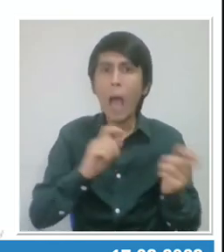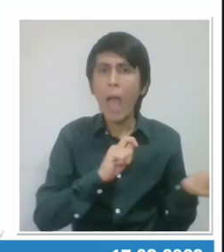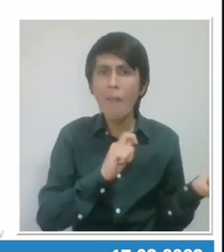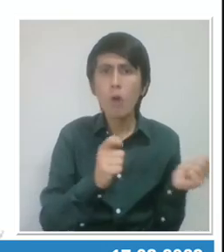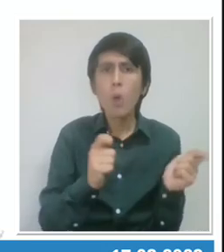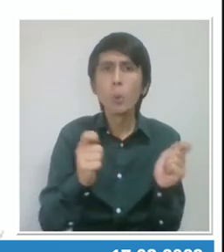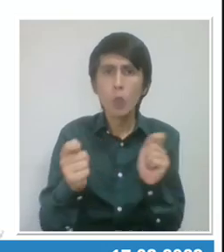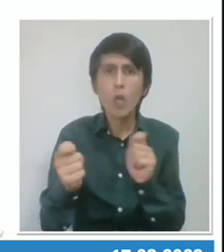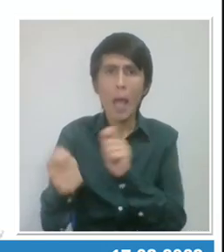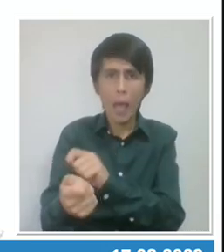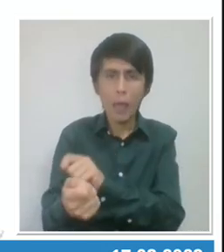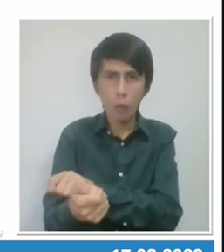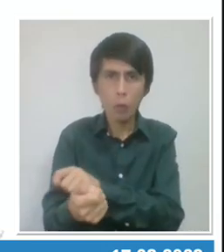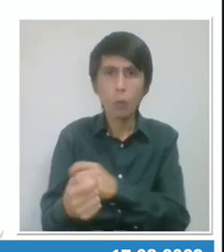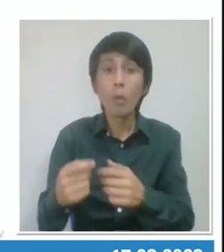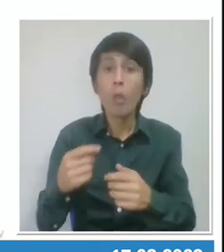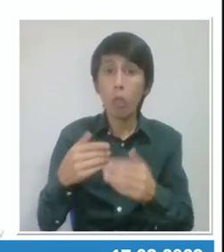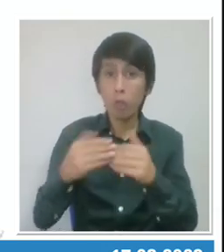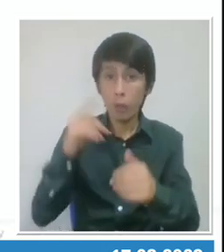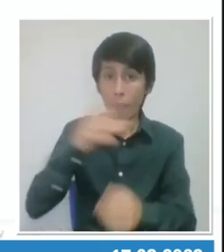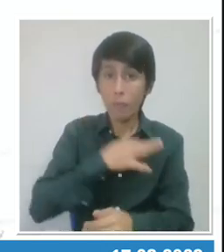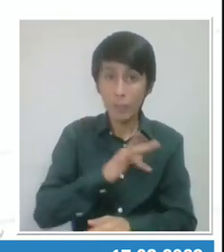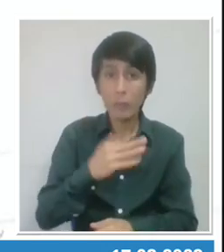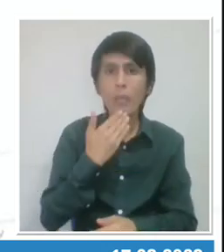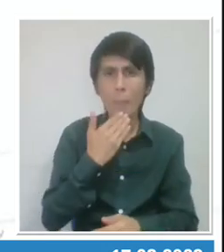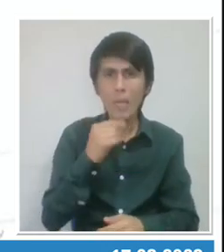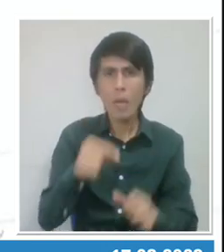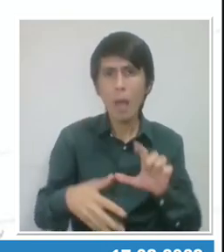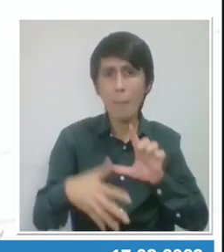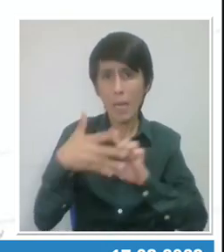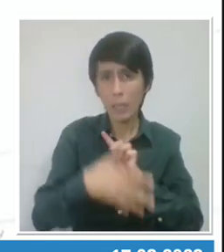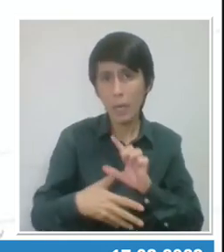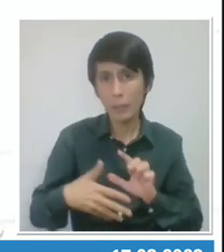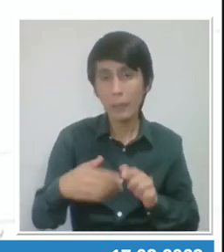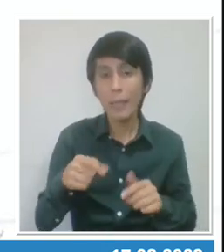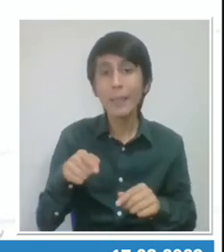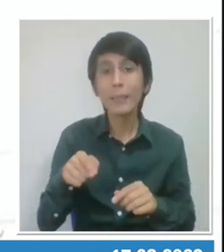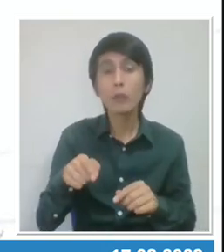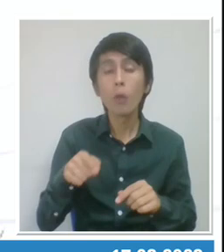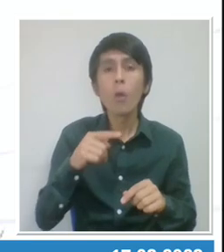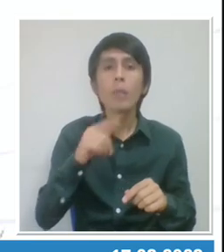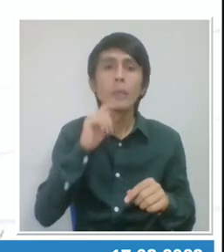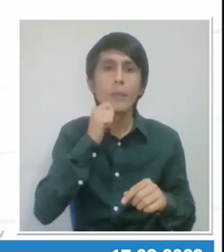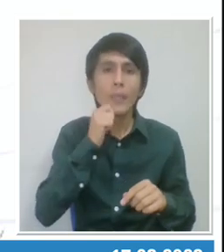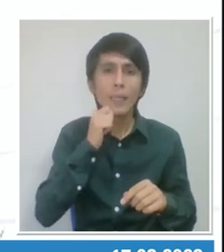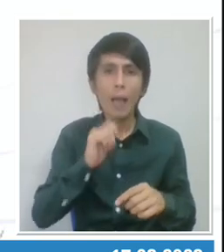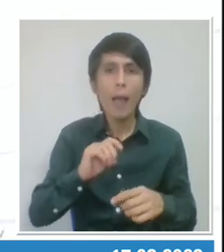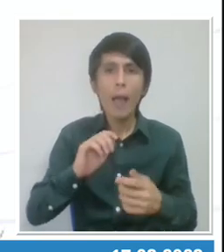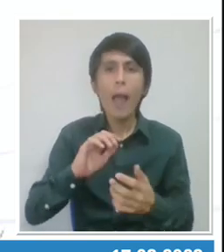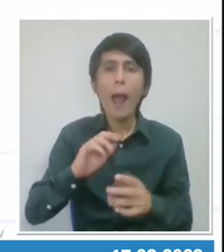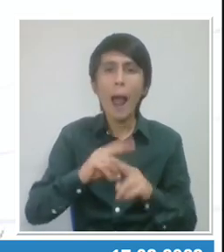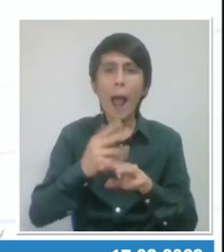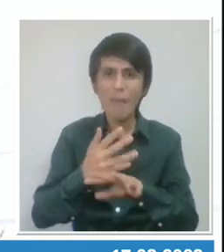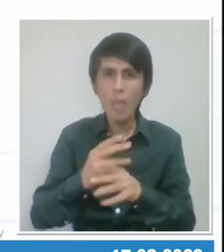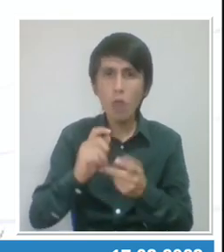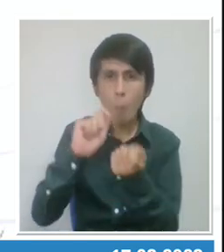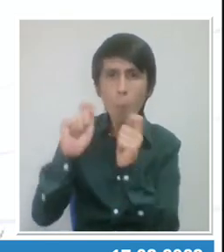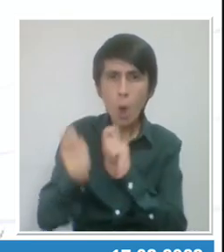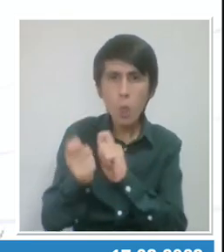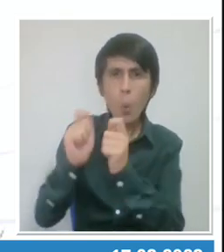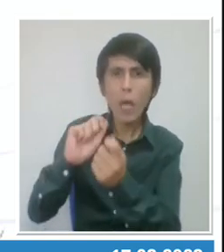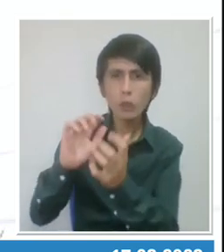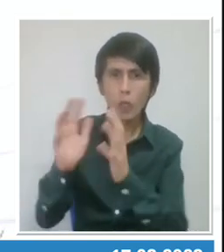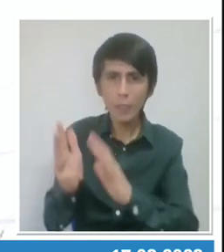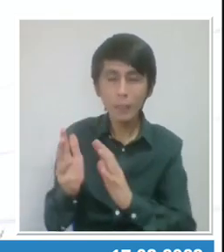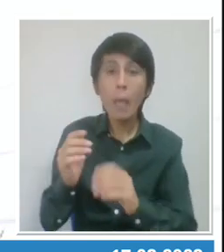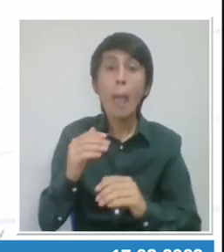sino también en América Latina. Y eso ha dado origen a distintas modulaciones. Es decir, la paridad admite distintas